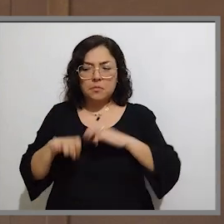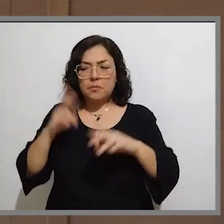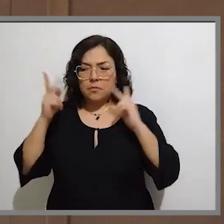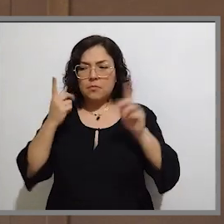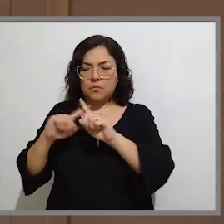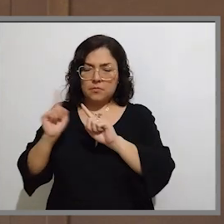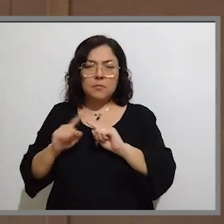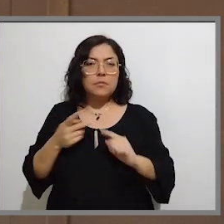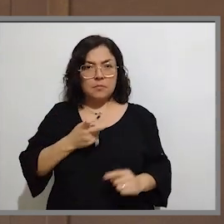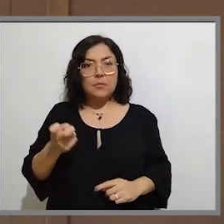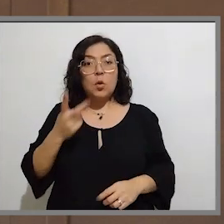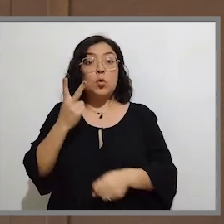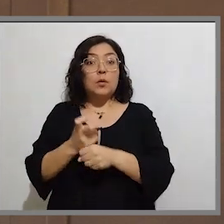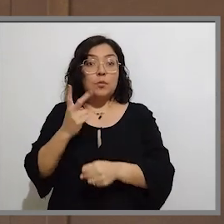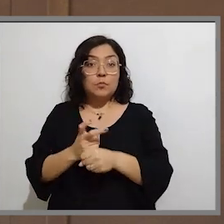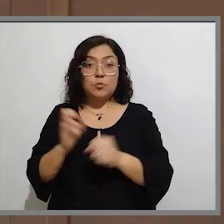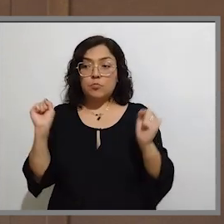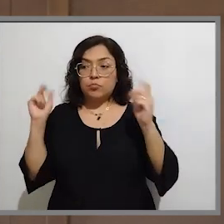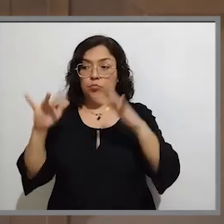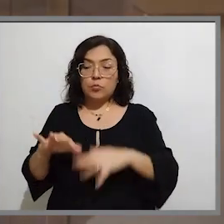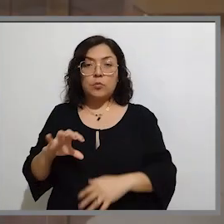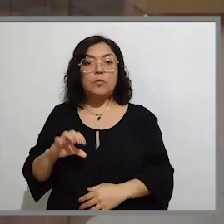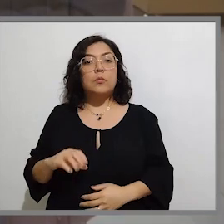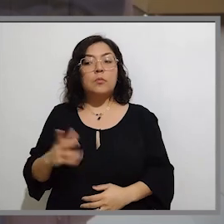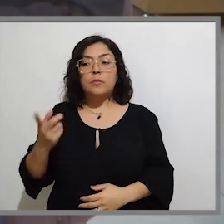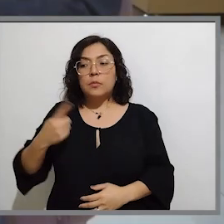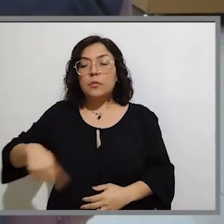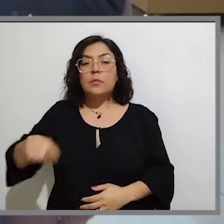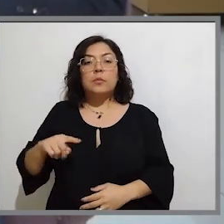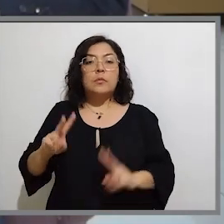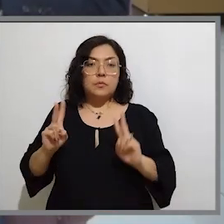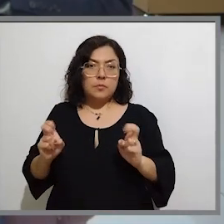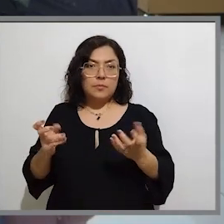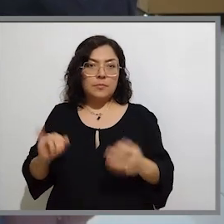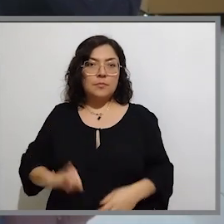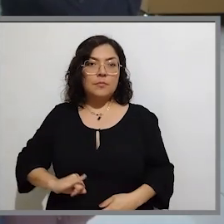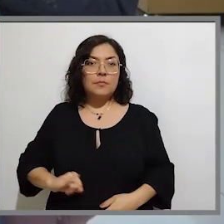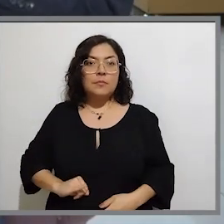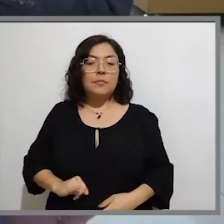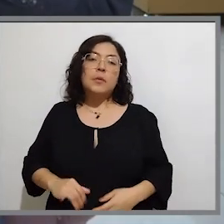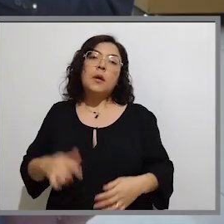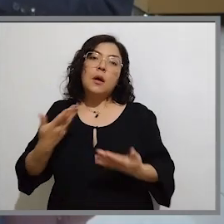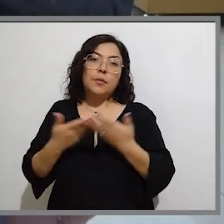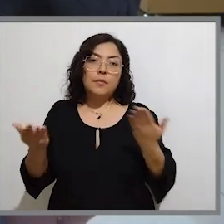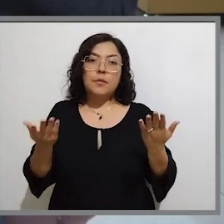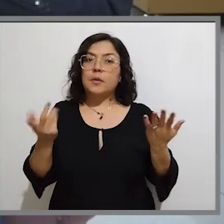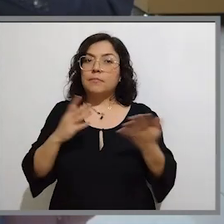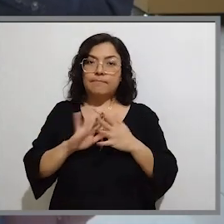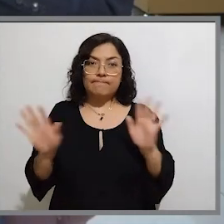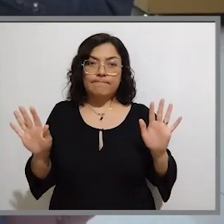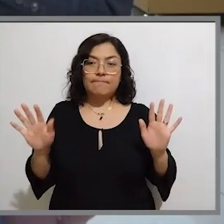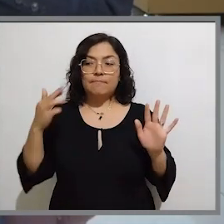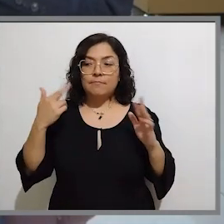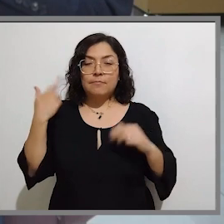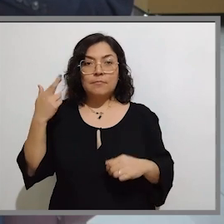interesante este segundo encuentro con nobles en informática electoral. Y pues bueno, con esto concluimos. Muchas gracias por